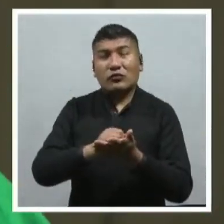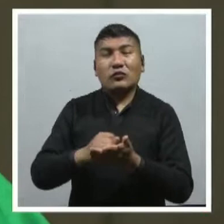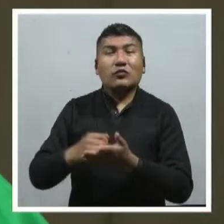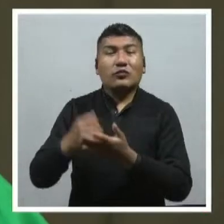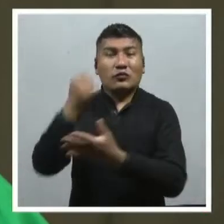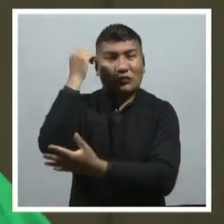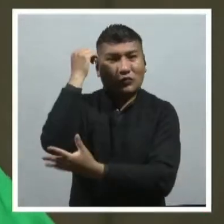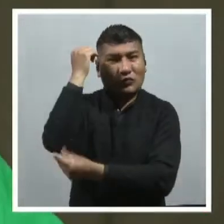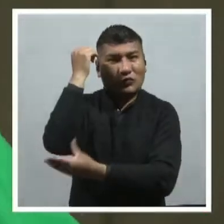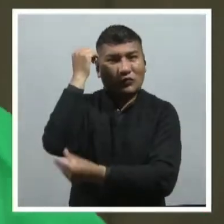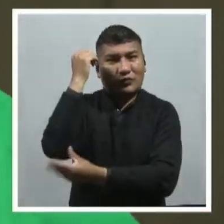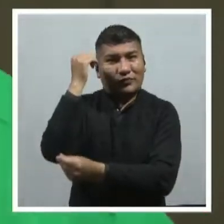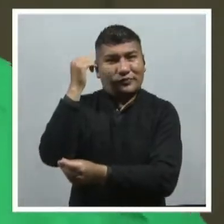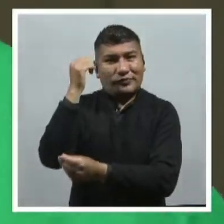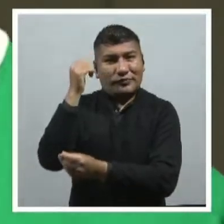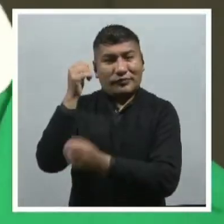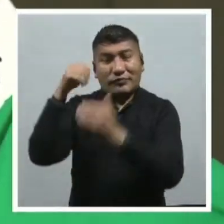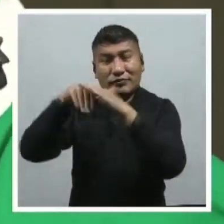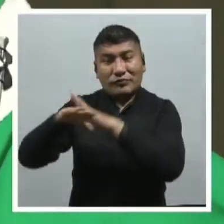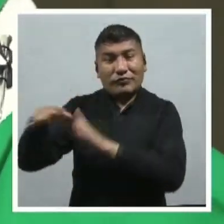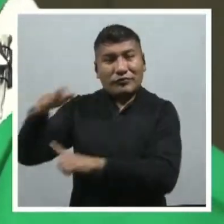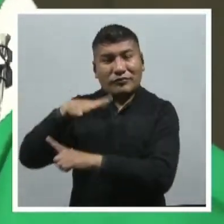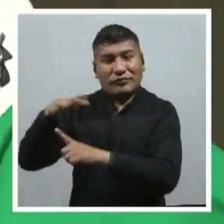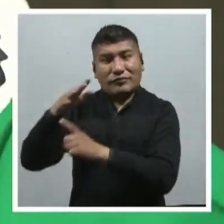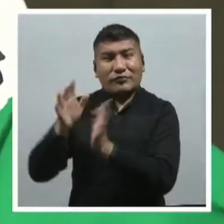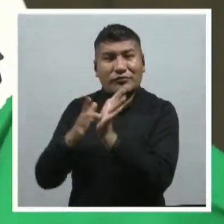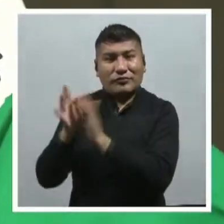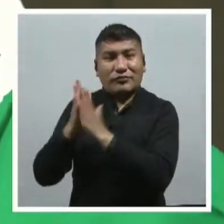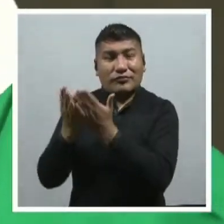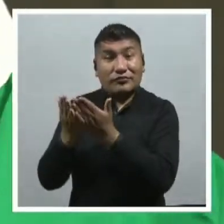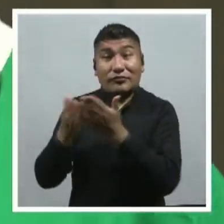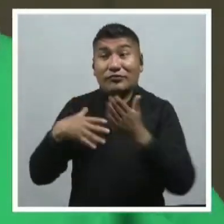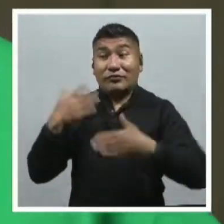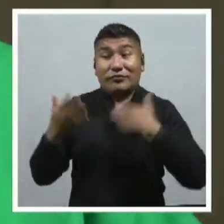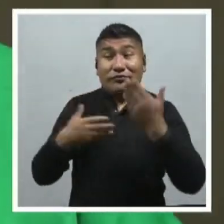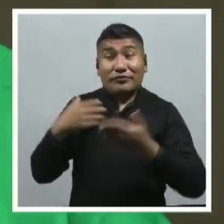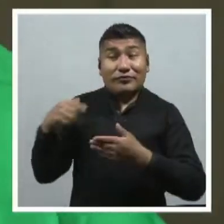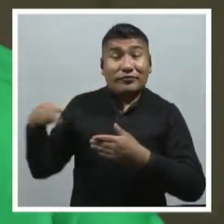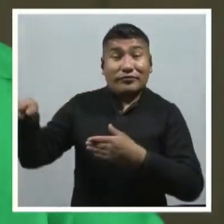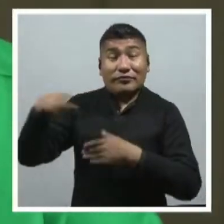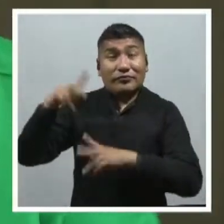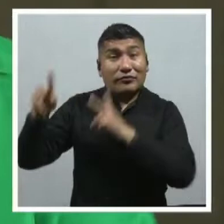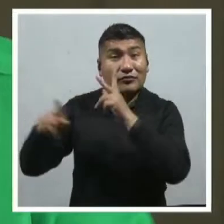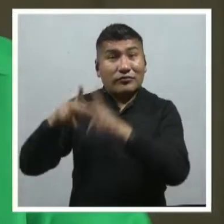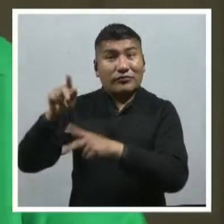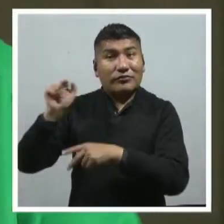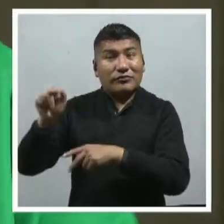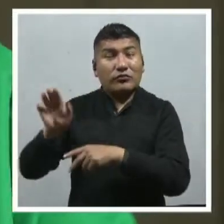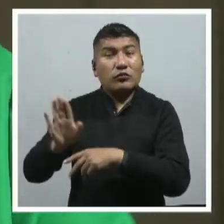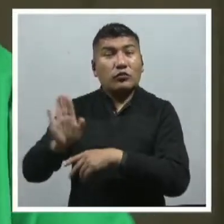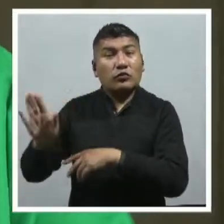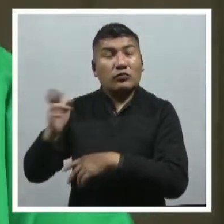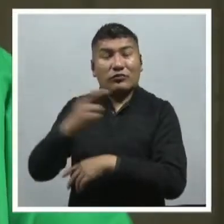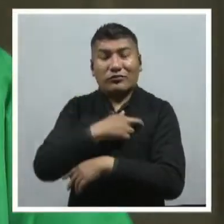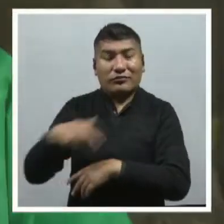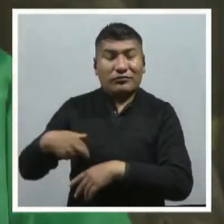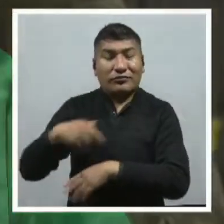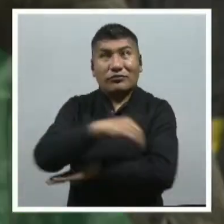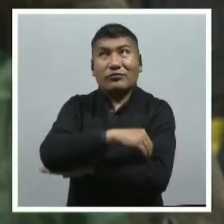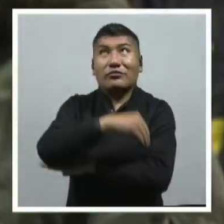pobreza. Por eso, felices los pobres, porque de ellos será el reino de los